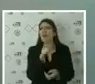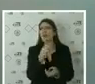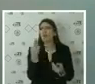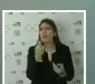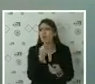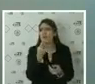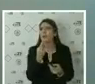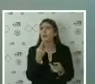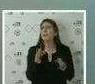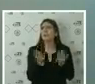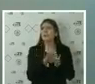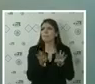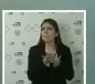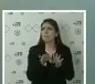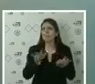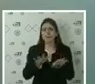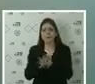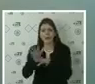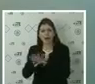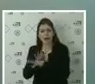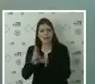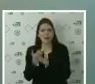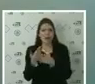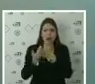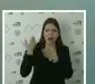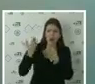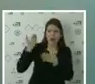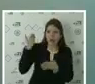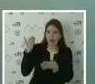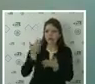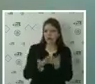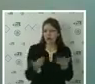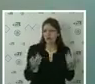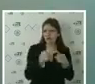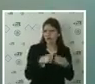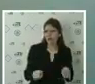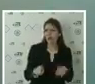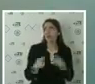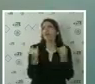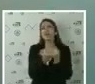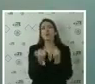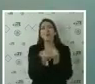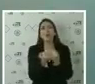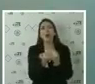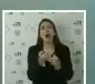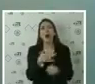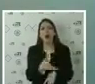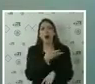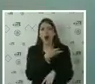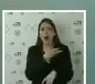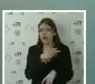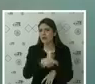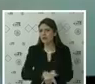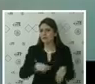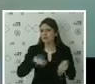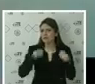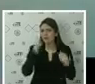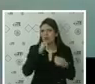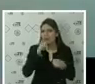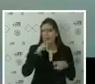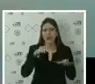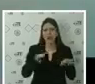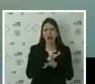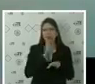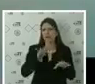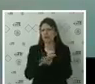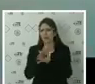están viviendo las clases, cómo se habían vivido antes, sino que realmente al final vivimos en un mundo que en constante cambio. Entonces las nuevas generaciones